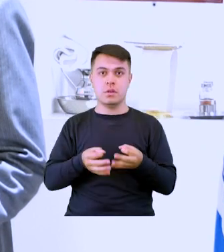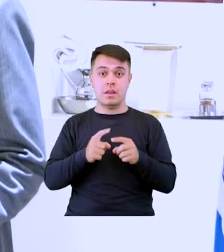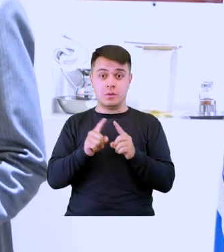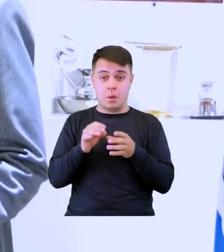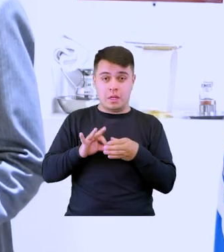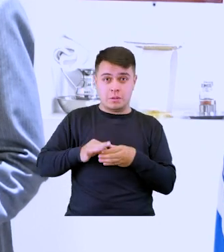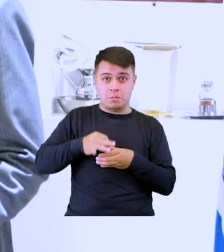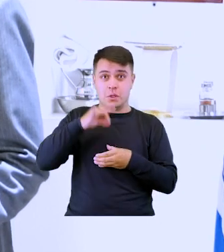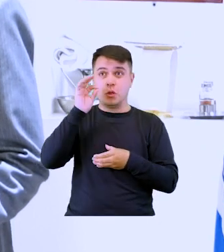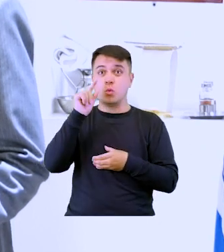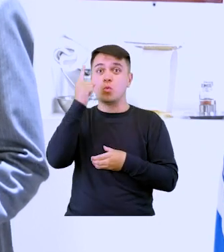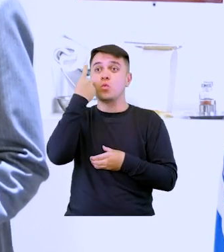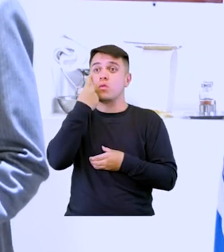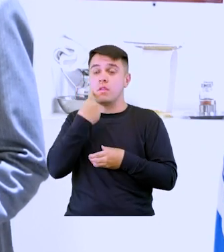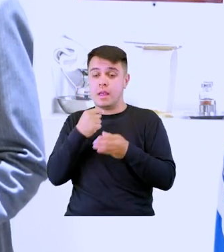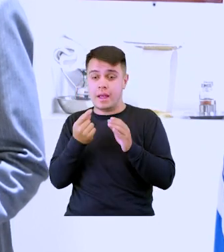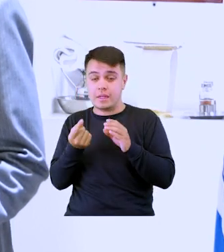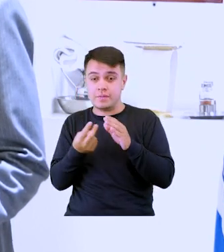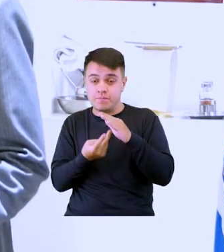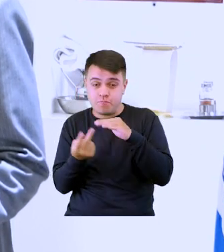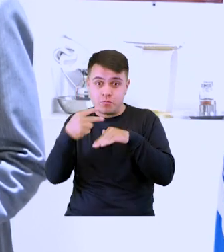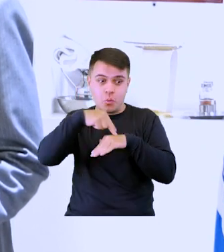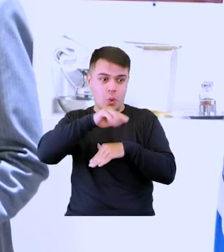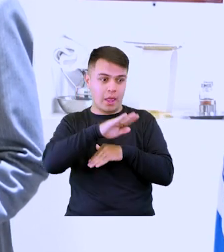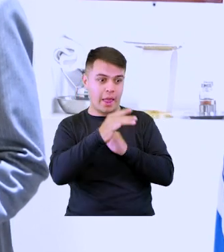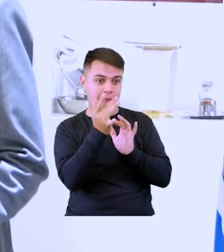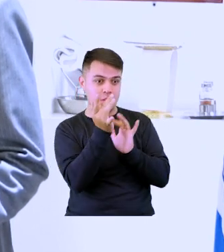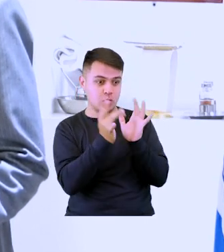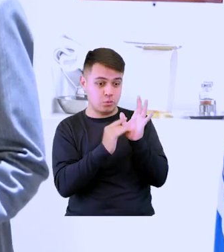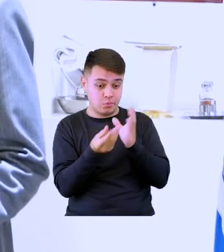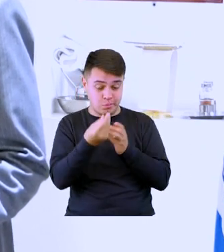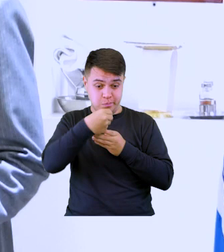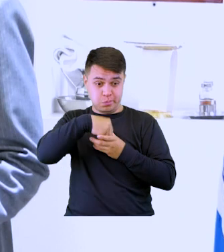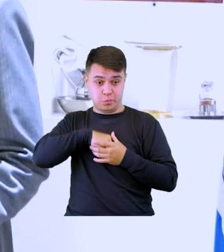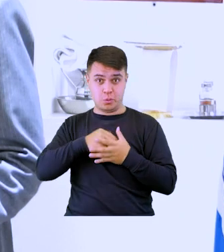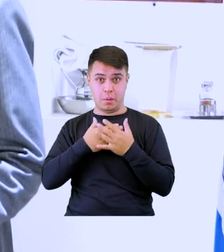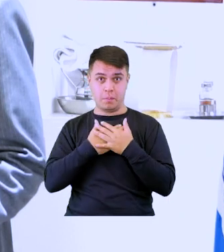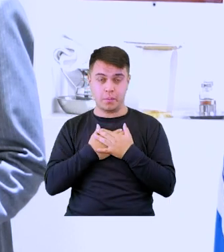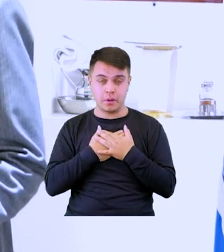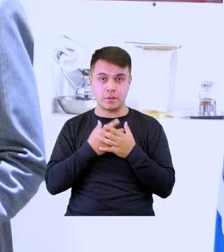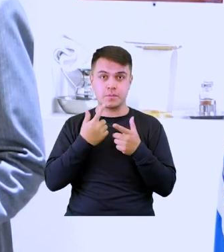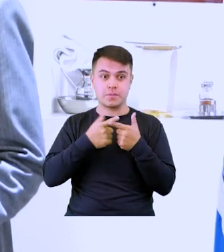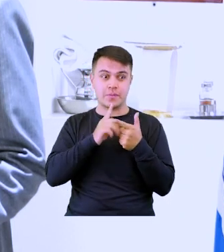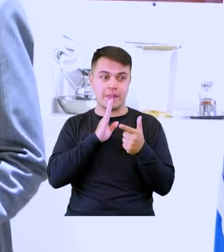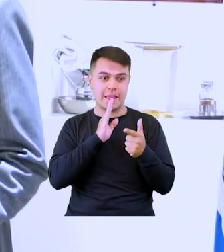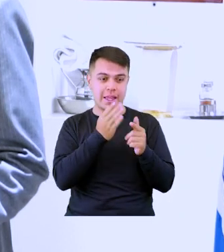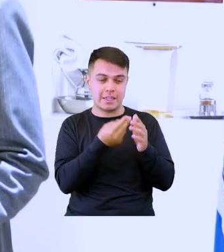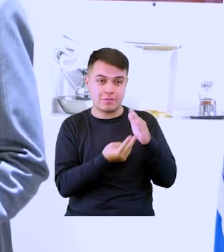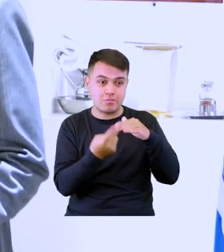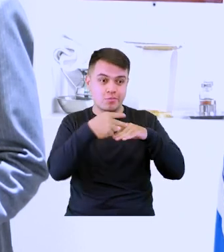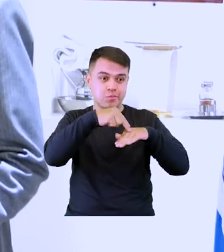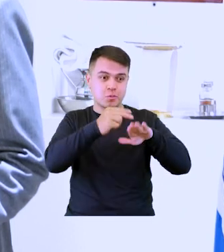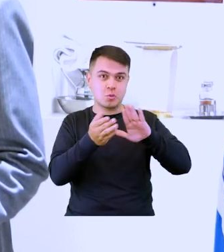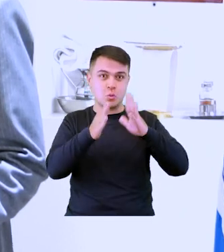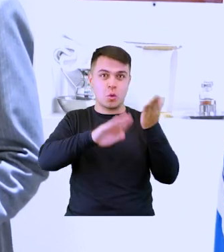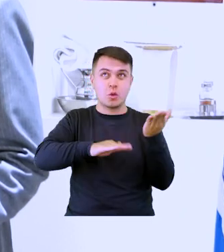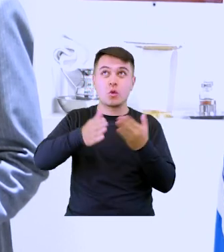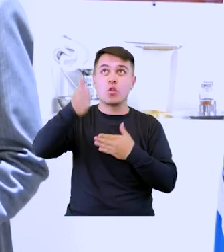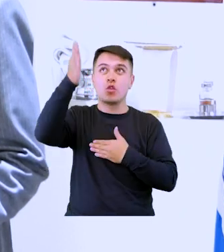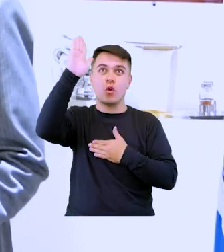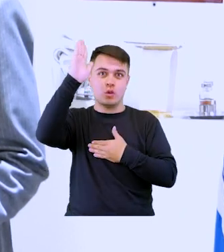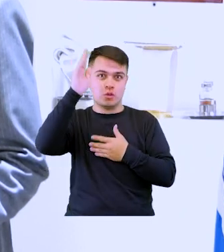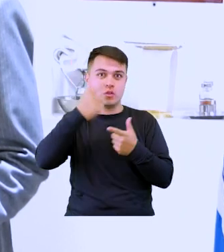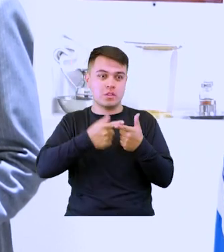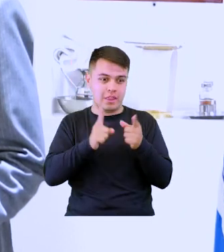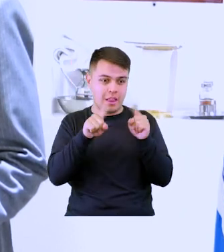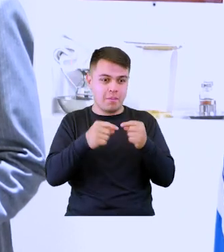que resucitó a Jesús entre los muertos habita en ustedes, el que resucitó entre los muertos a Cristo Jesús también